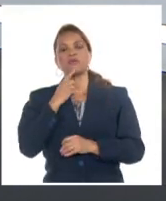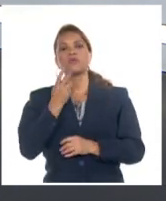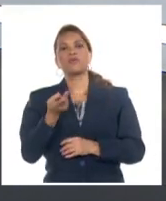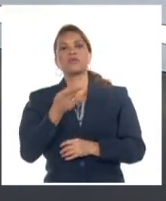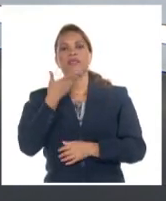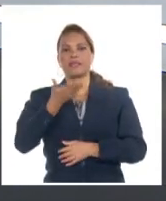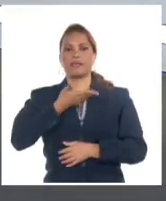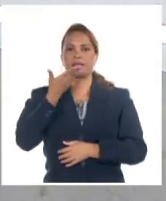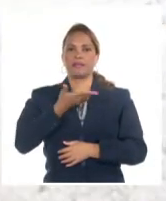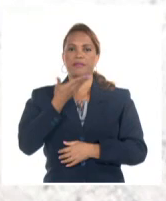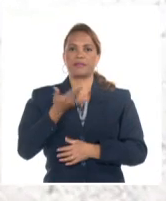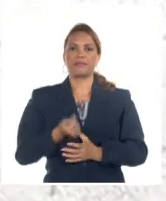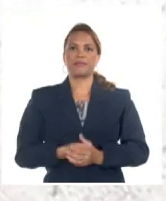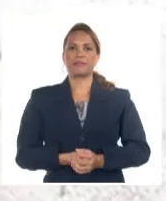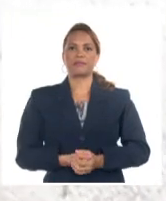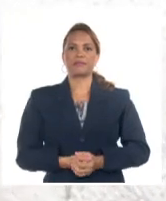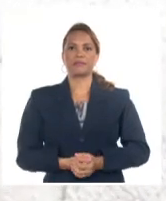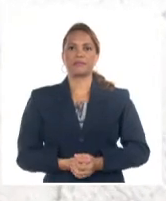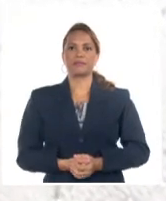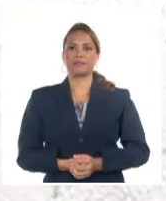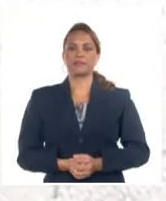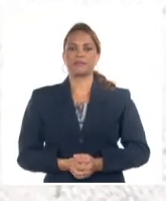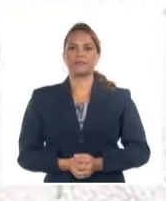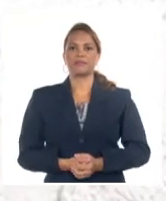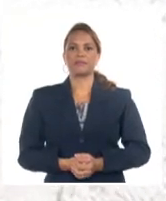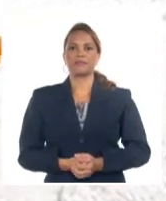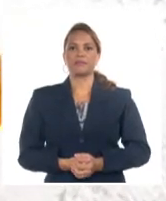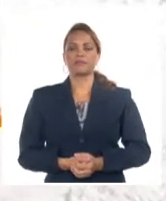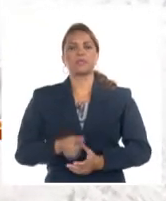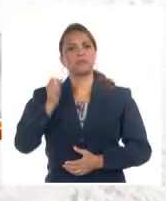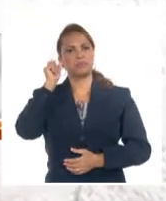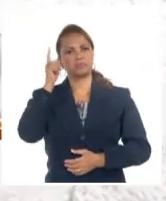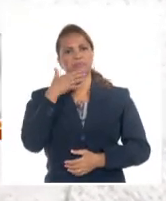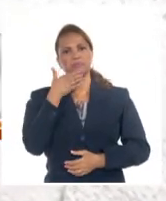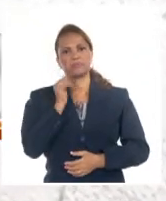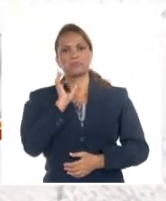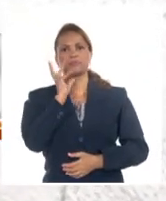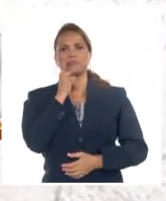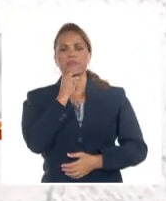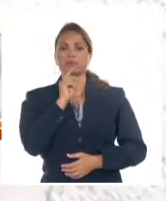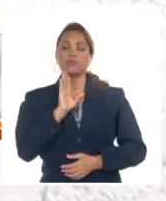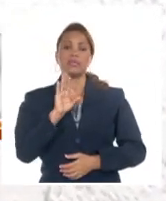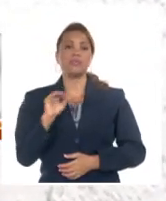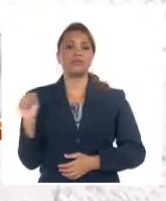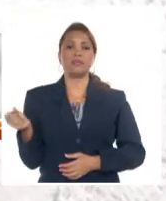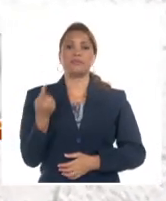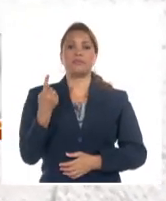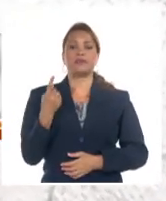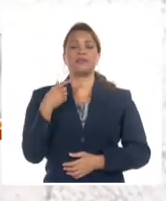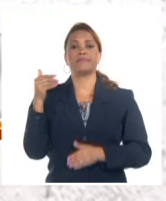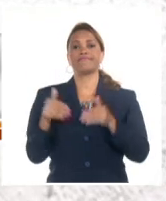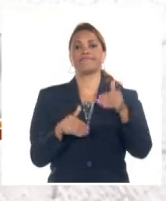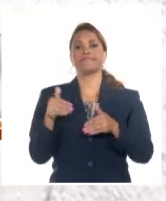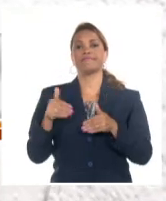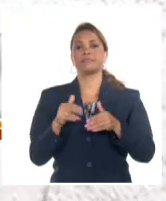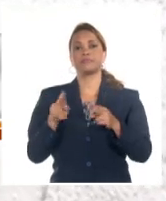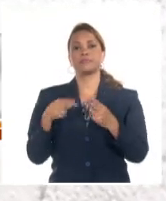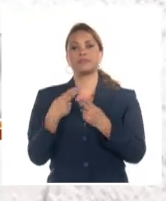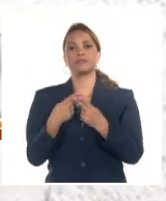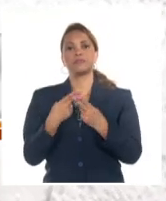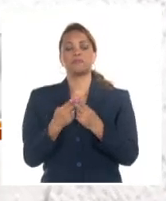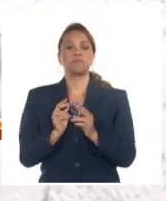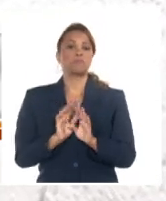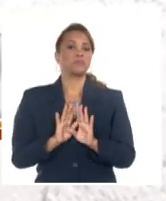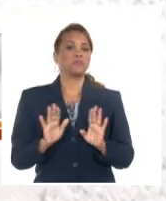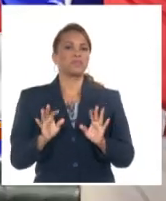declaraciones. Ah, de verdad que es una experiencia muy linda, ¿verdad? Que como usted dice, es mi primera evento internacional y nada, y